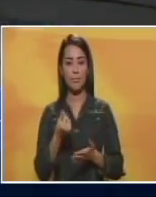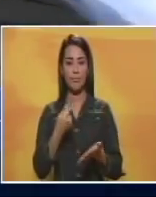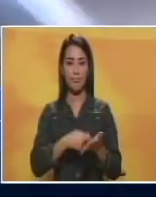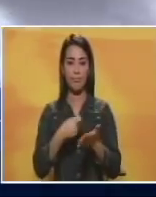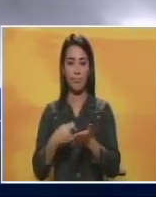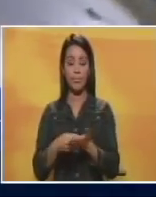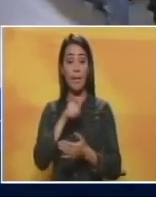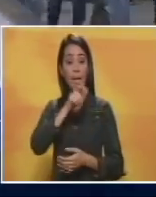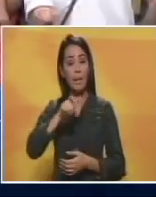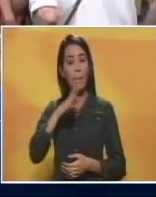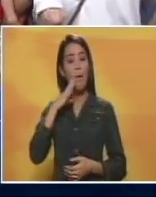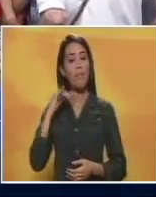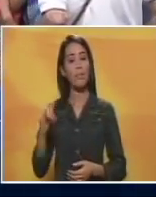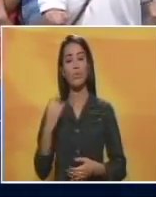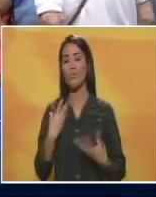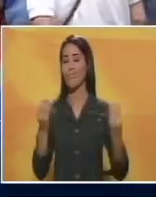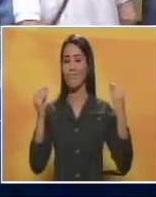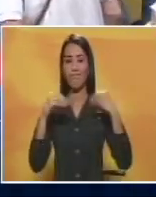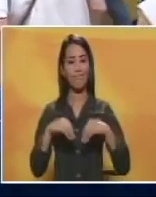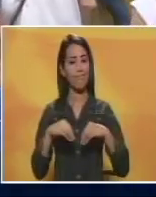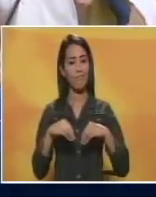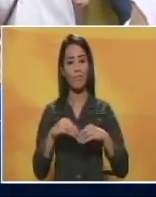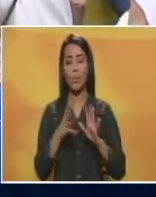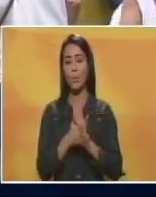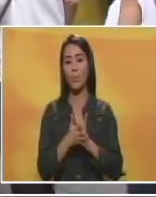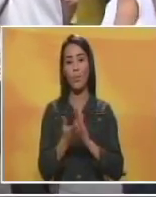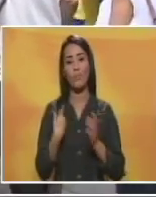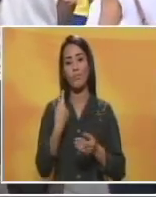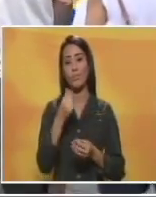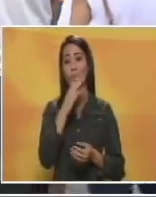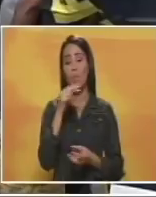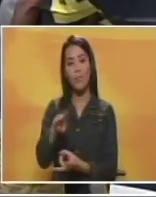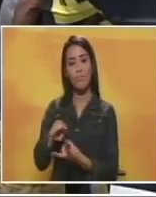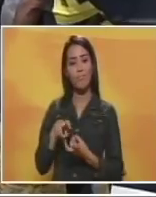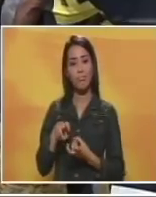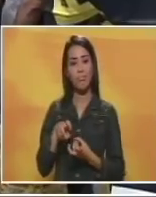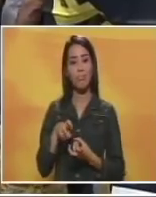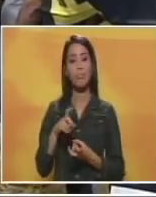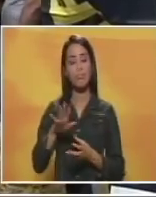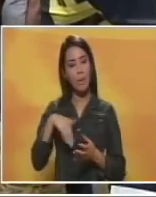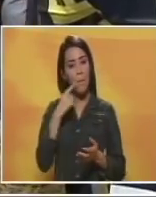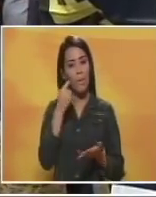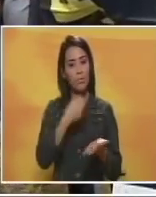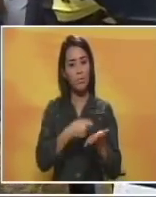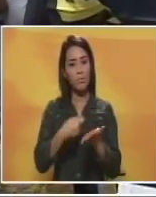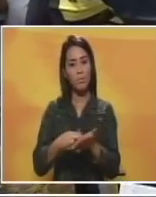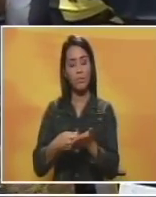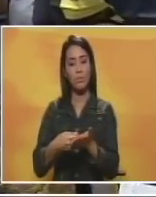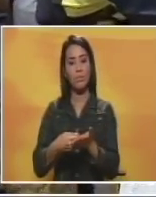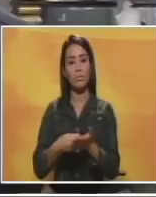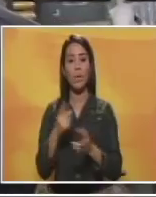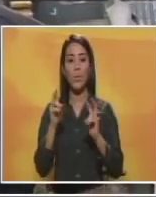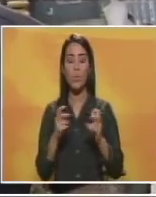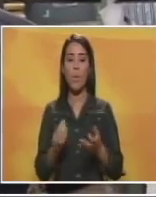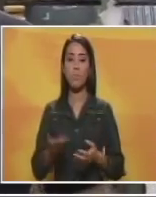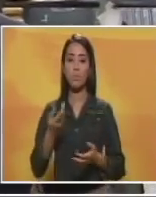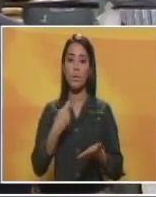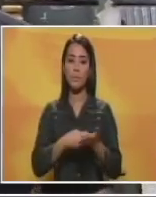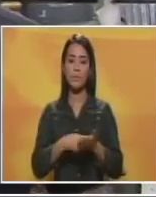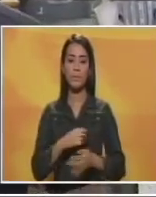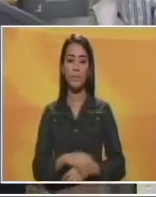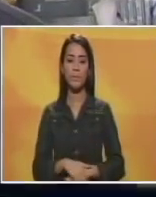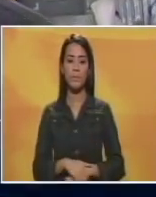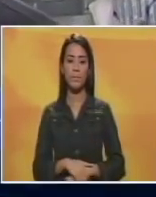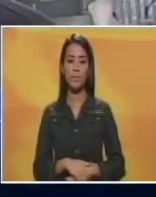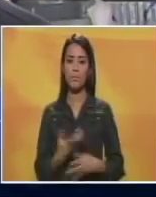Los usuarios denuncian no estar de acuerdo por no contar con el efectivo para cubrir el nuevo aumento del pasaje. Motivado que de la noche